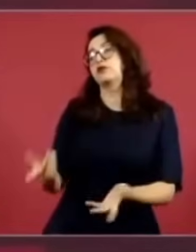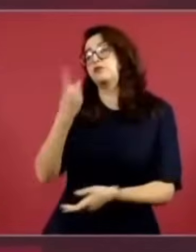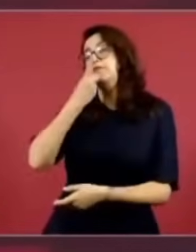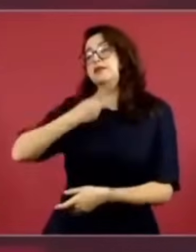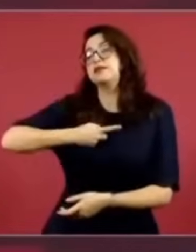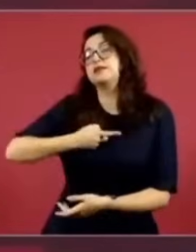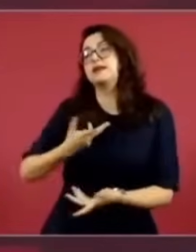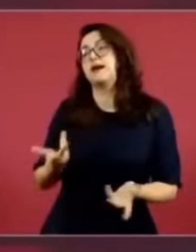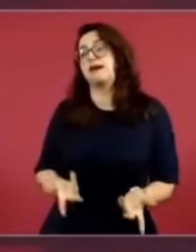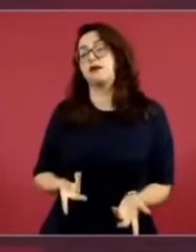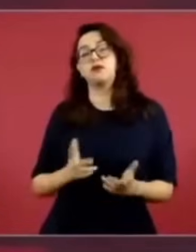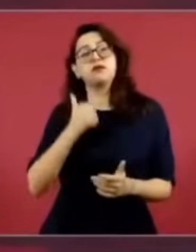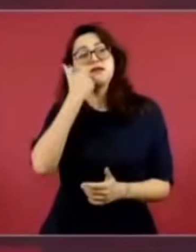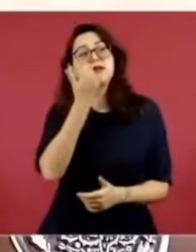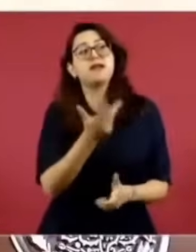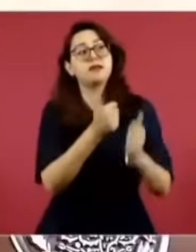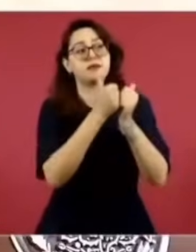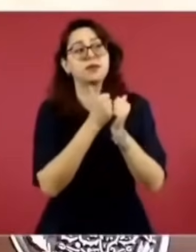los sectores,